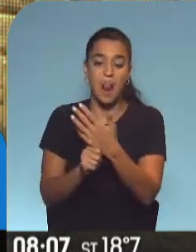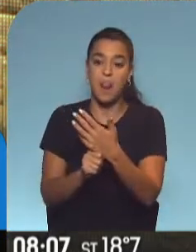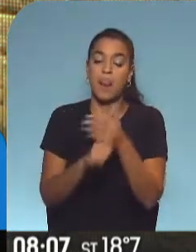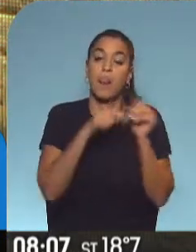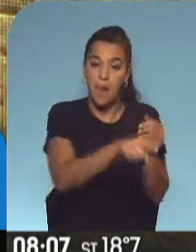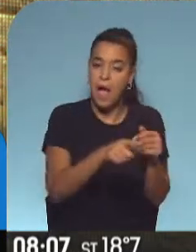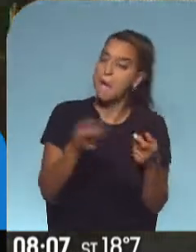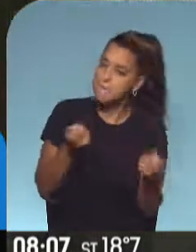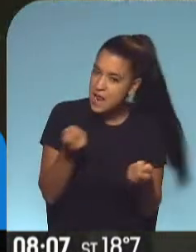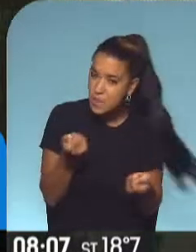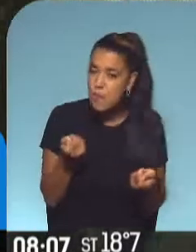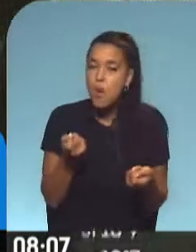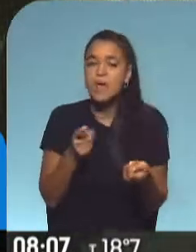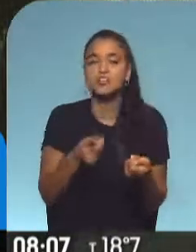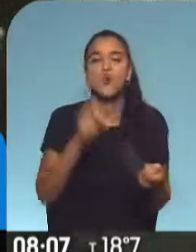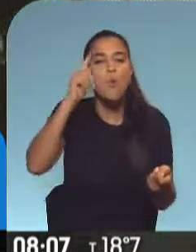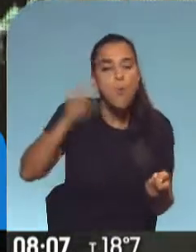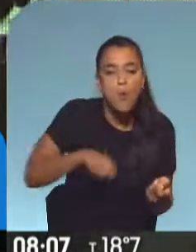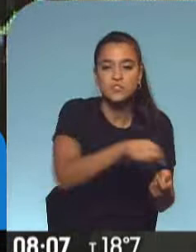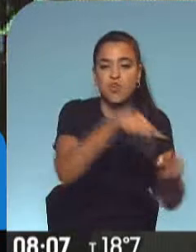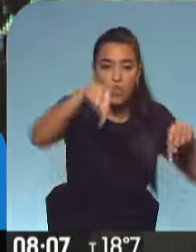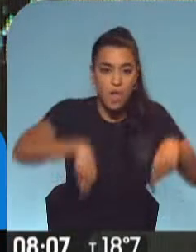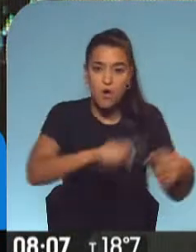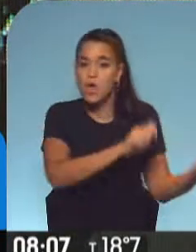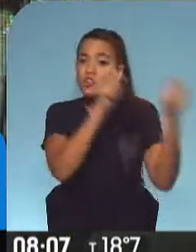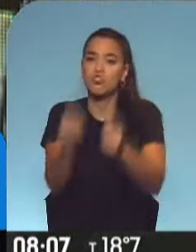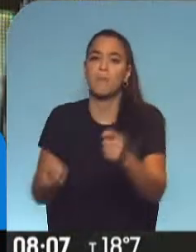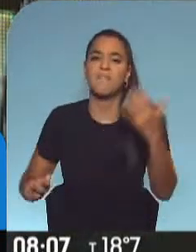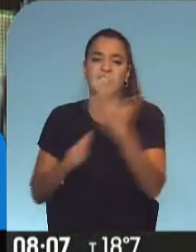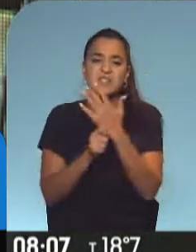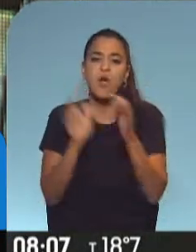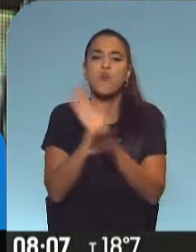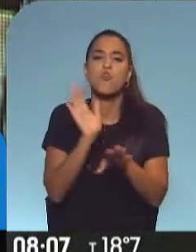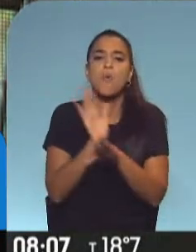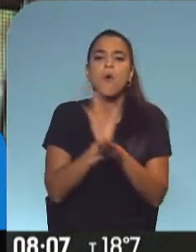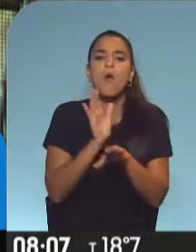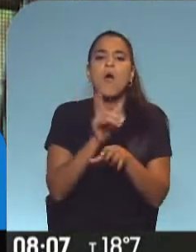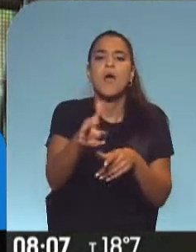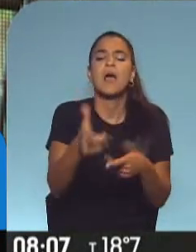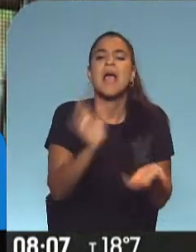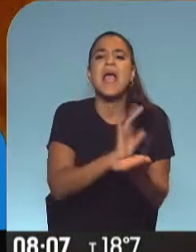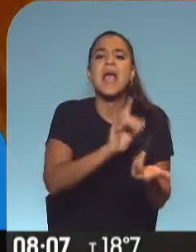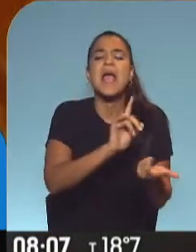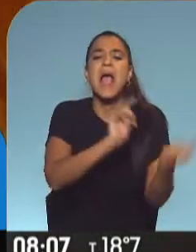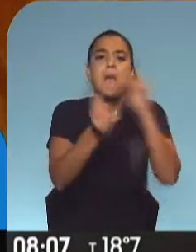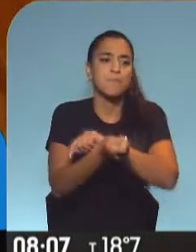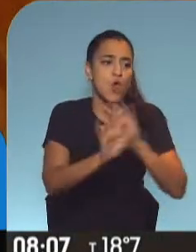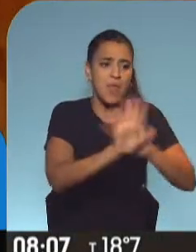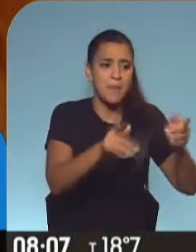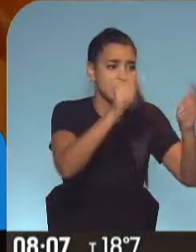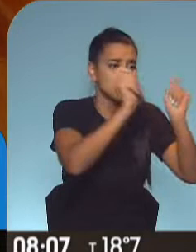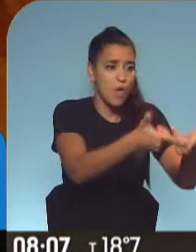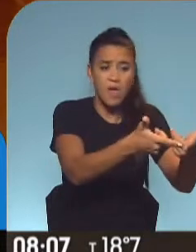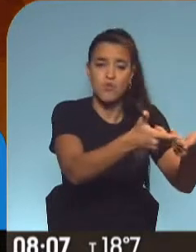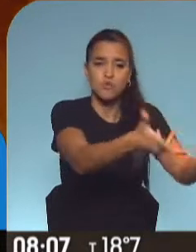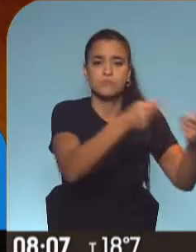esa manipulación la hagan los jueces, que a partir de ahora la hagan los fiscales. Es cambiar el collar pero con el mismo perro. Si